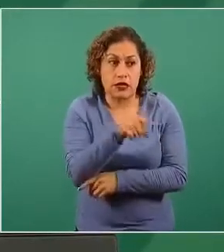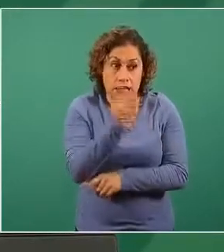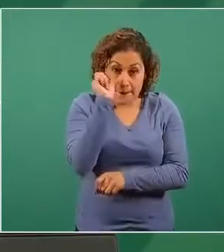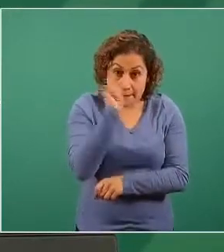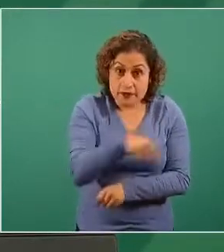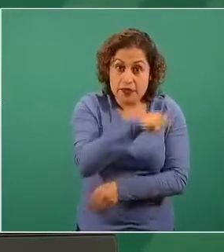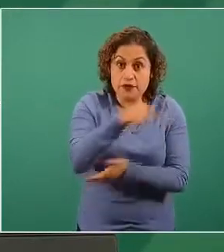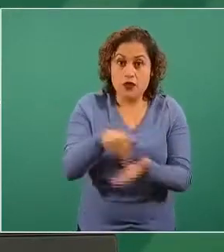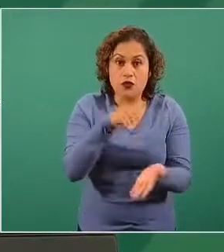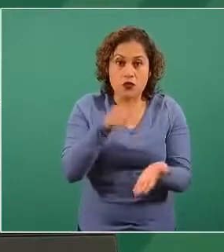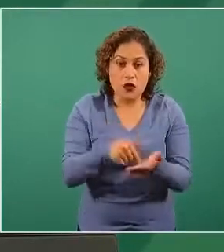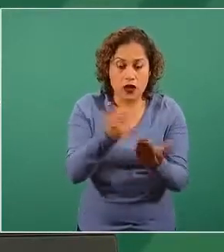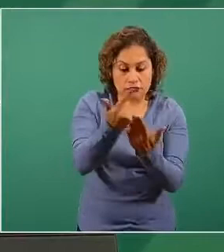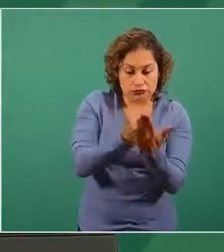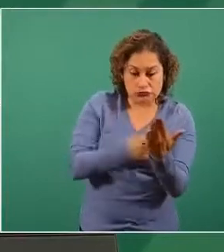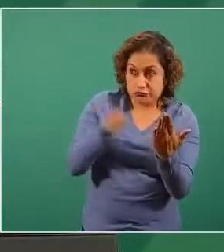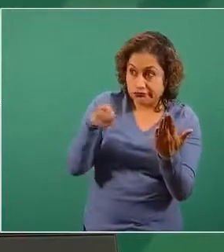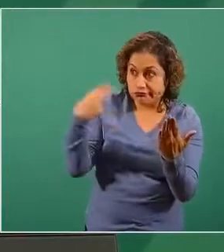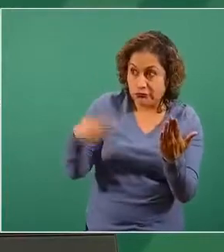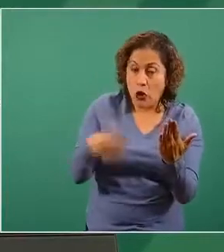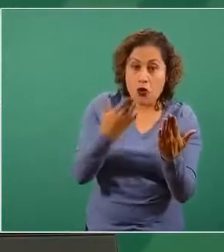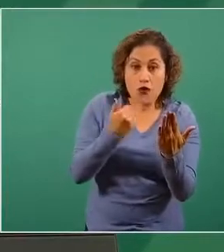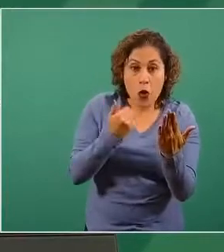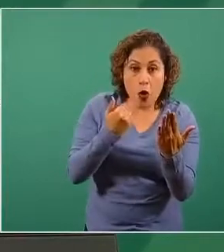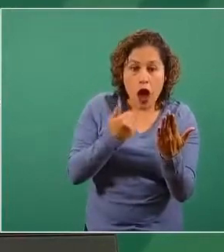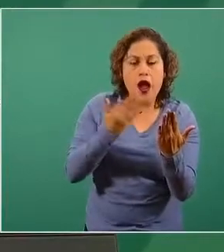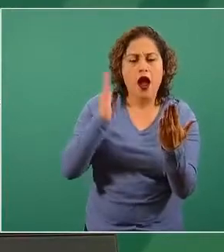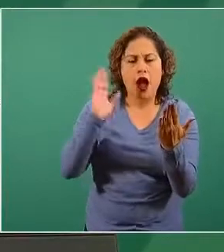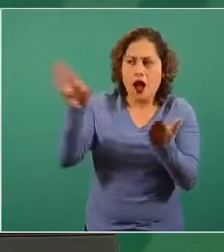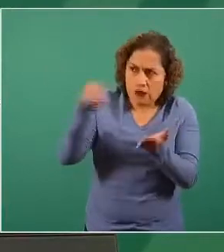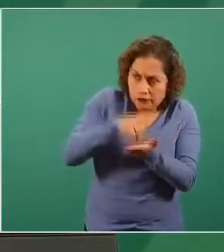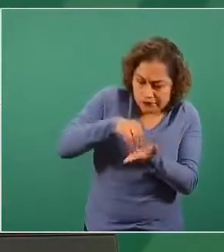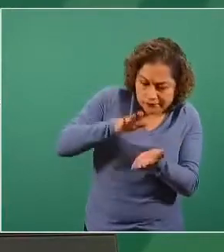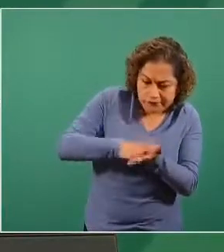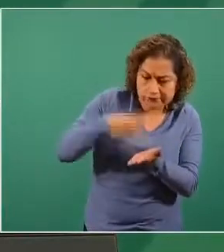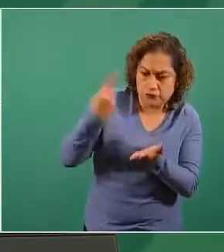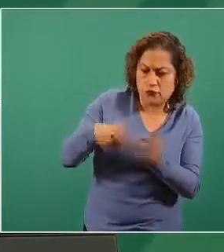se registren. Si ya estaban registradas, lo más seguro es que se les diga, ya está